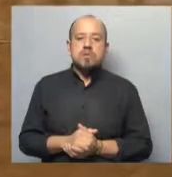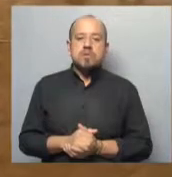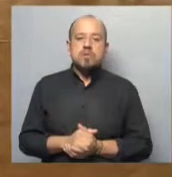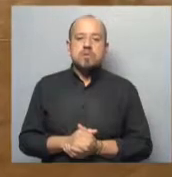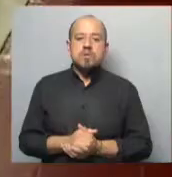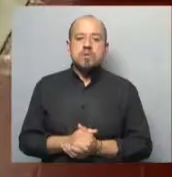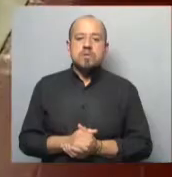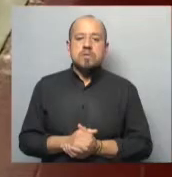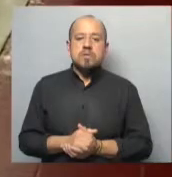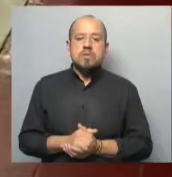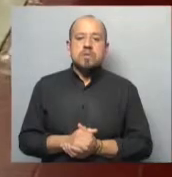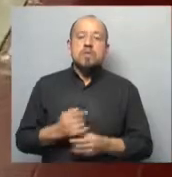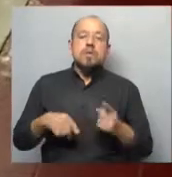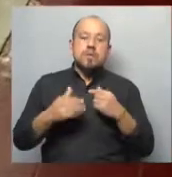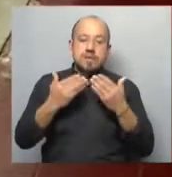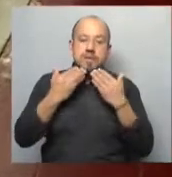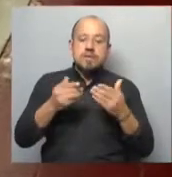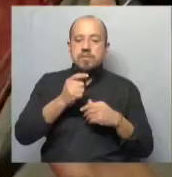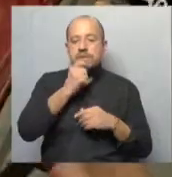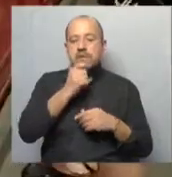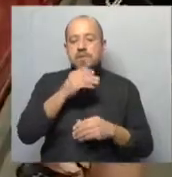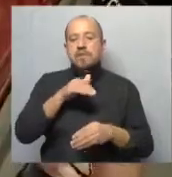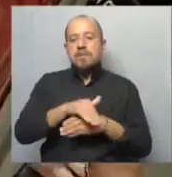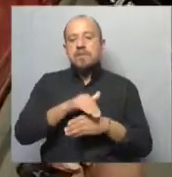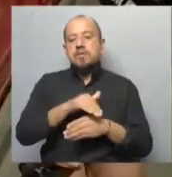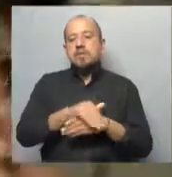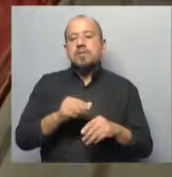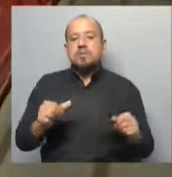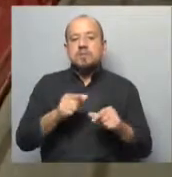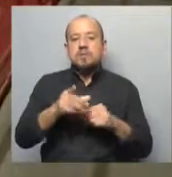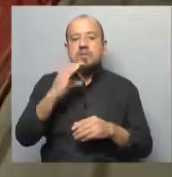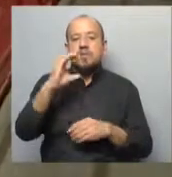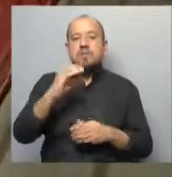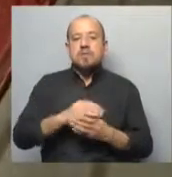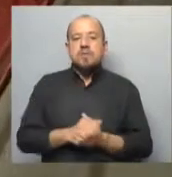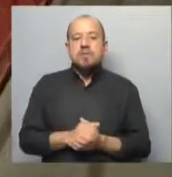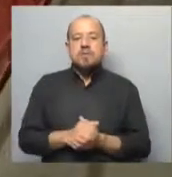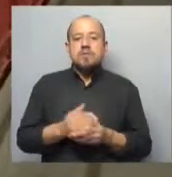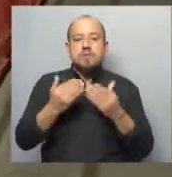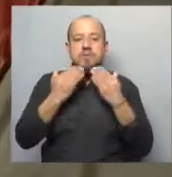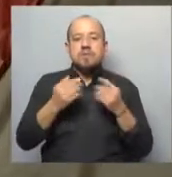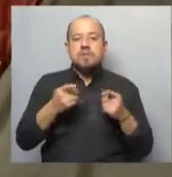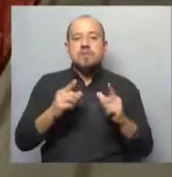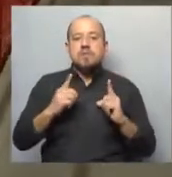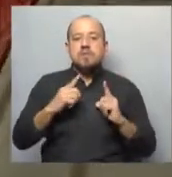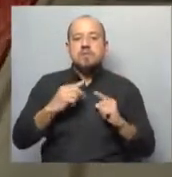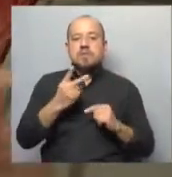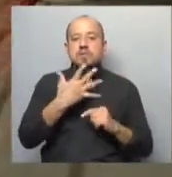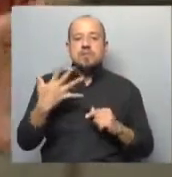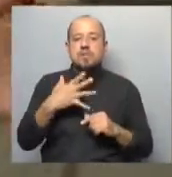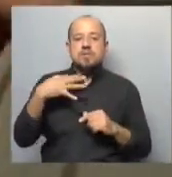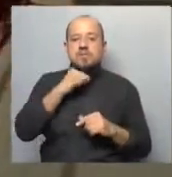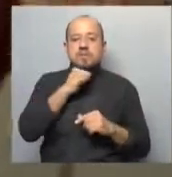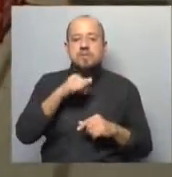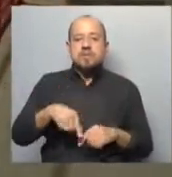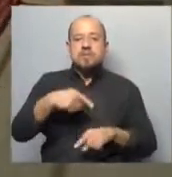Muchas gracias por esta entrevista y felicitaciones por lo que haces acá en este club. Bueno, gracias y los esperamos el 25 de agosto, a partir